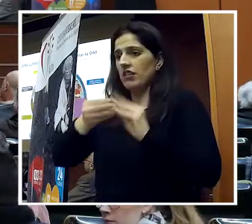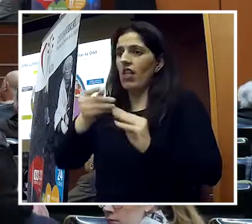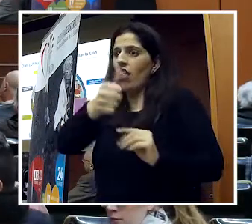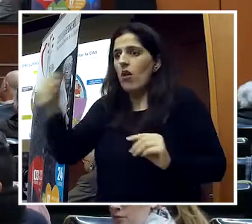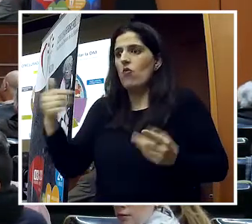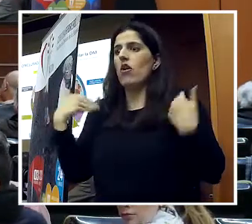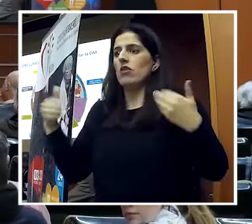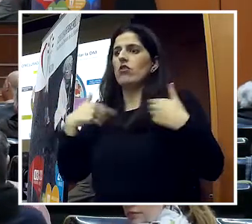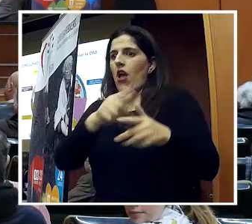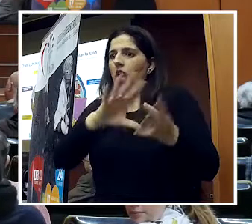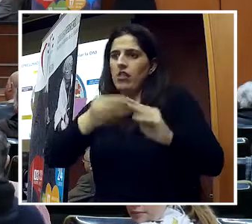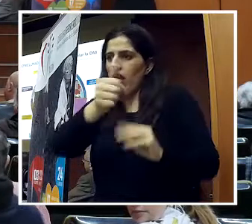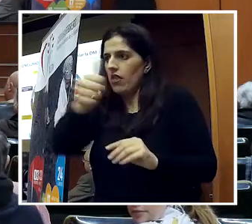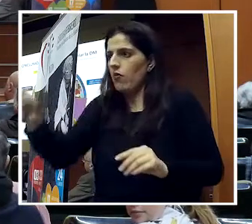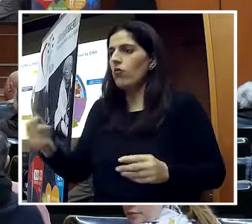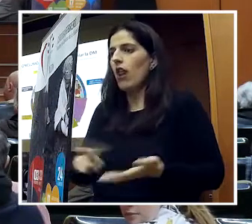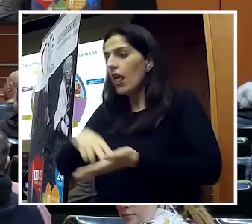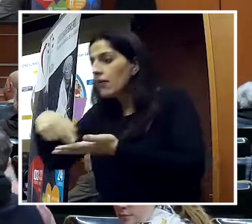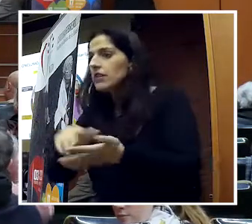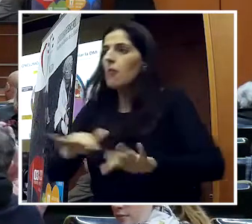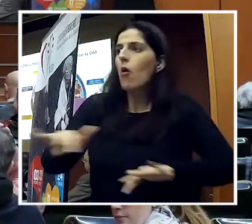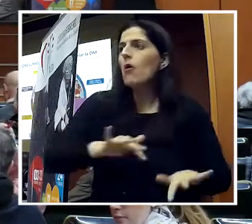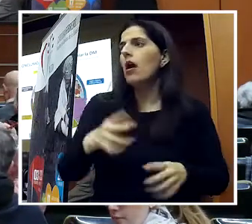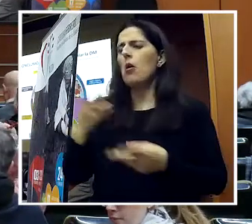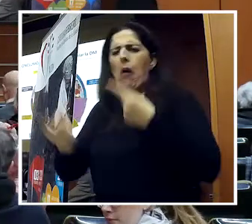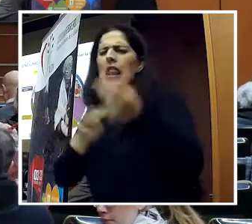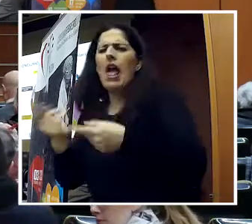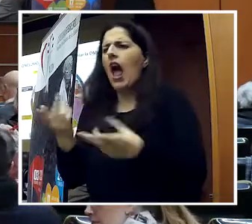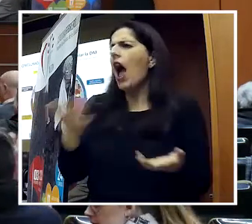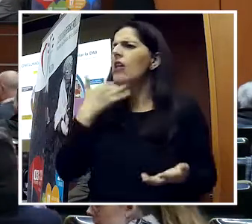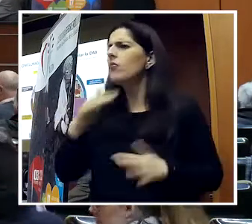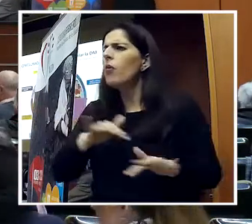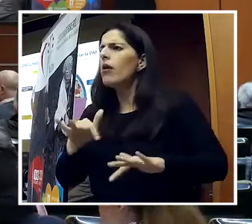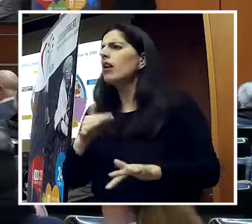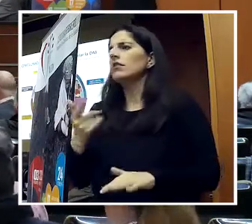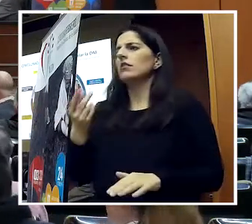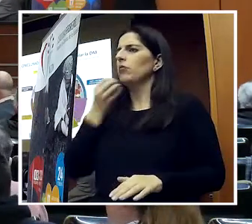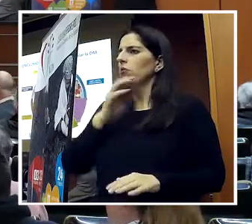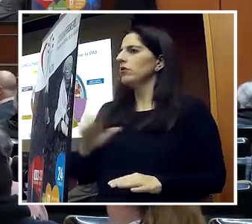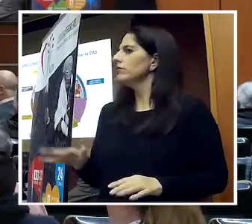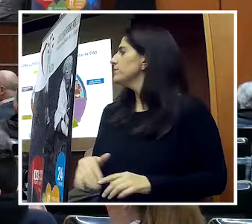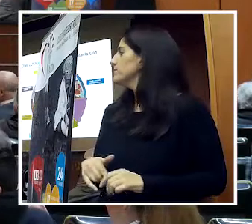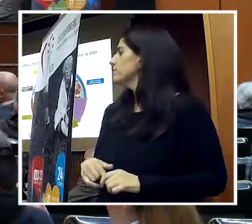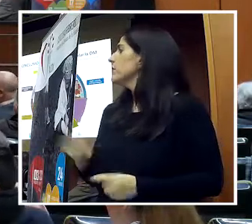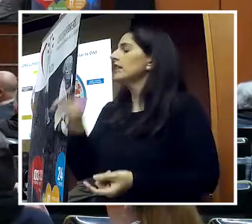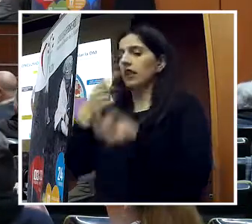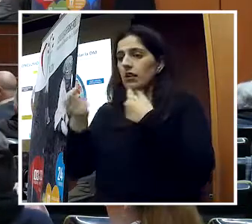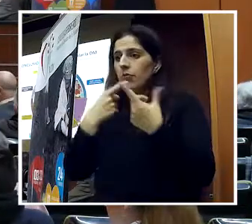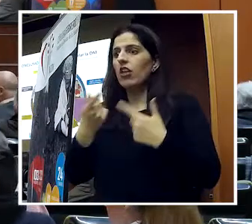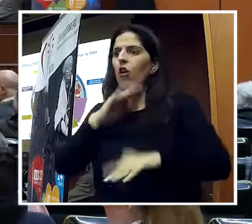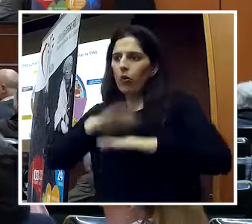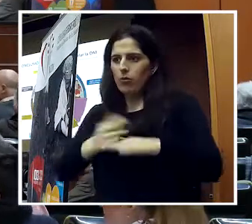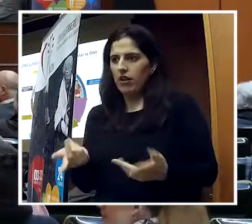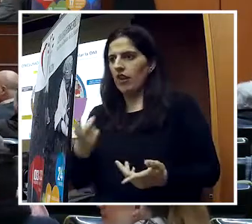Muchas veces lo hemos visto, simplemente levantarnos de la silla, caminar, bailar 30 minutos al día. La medicación, hay que tomarla,